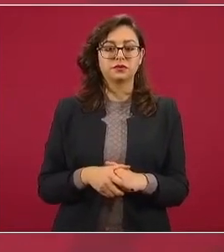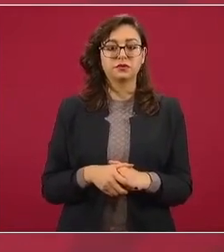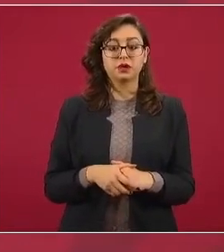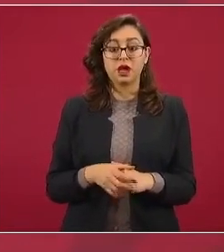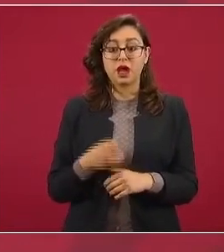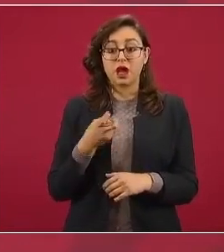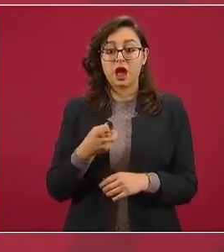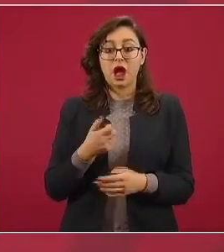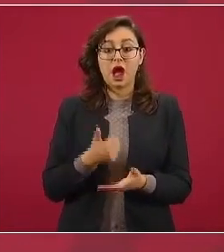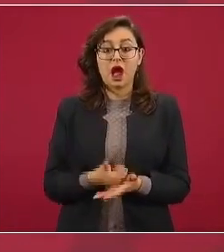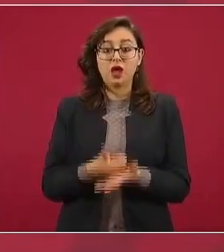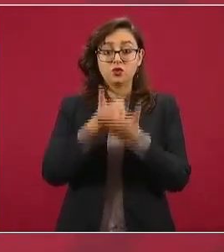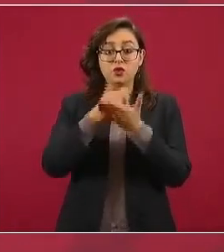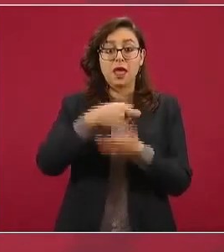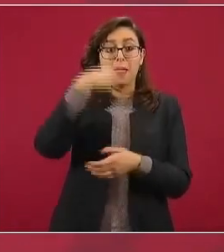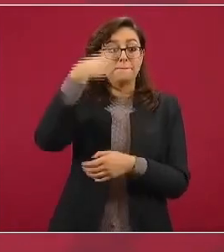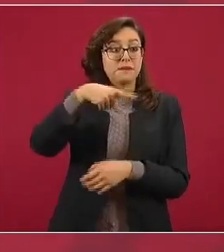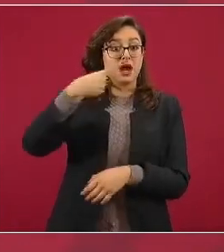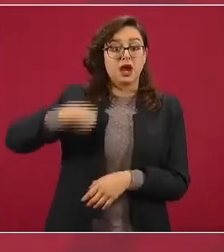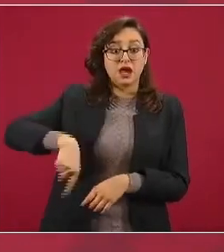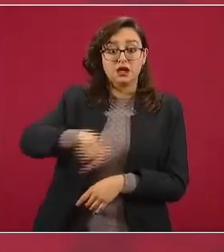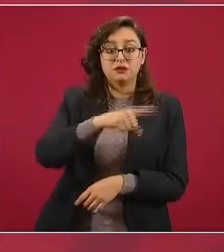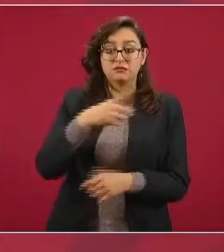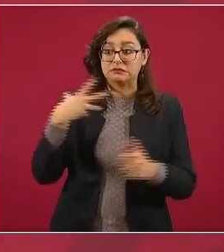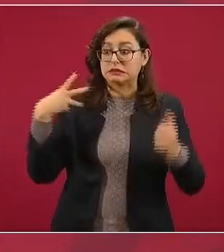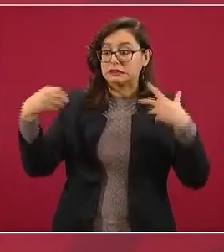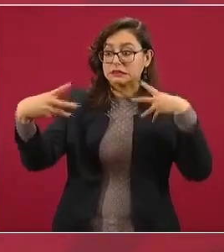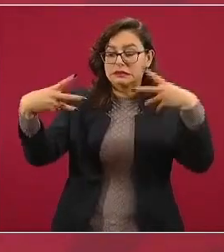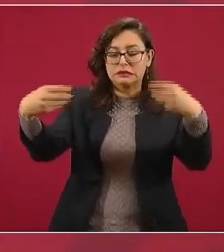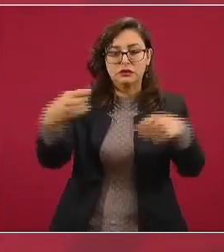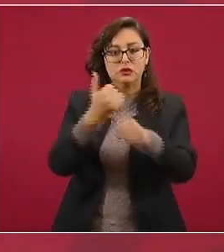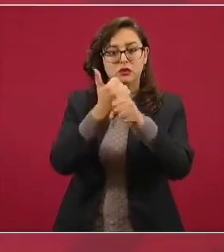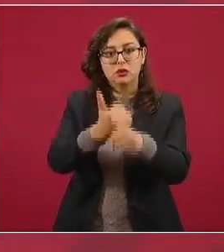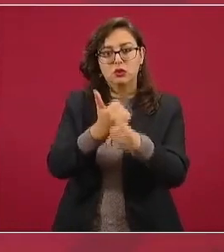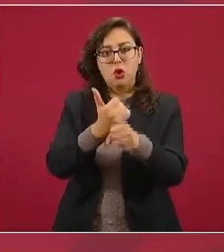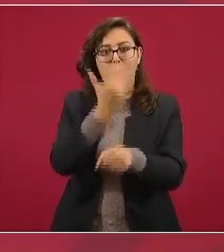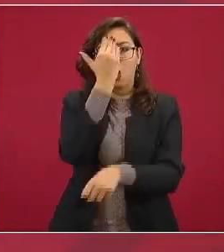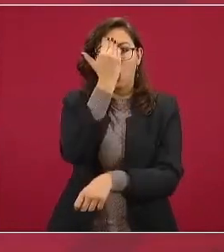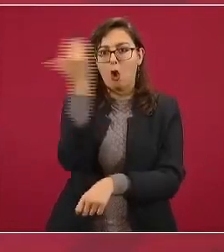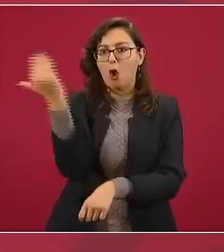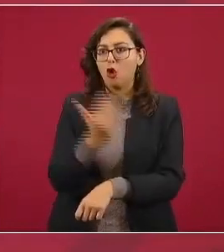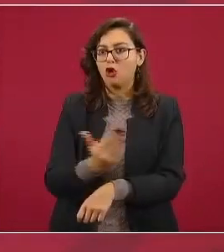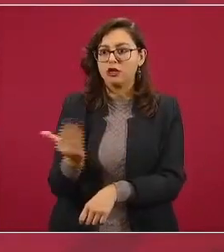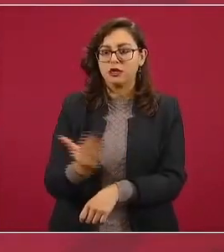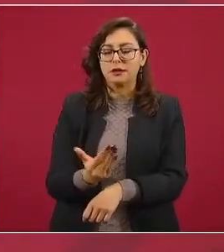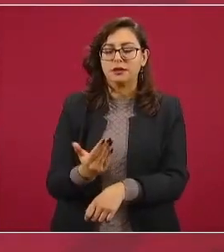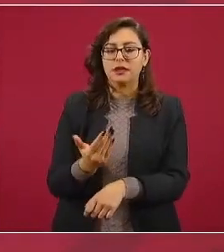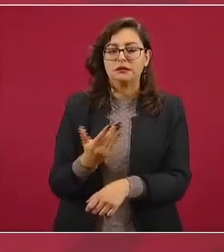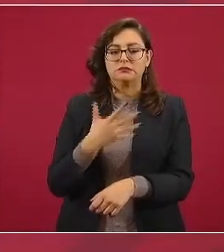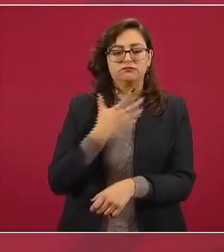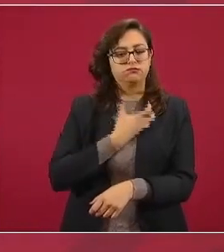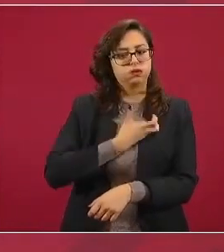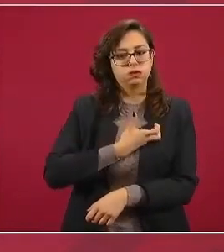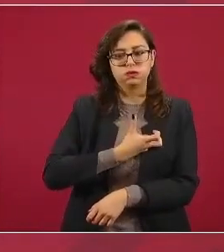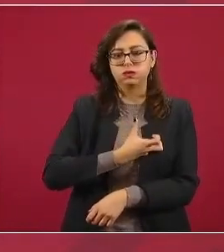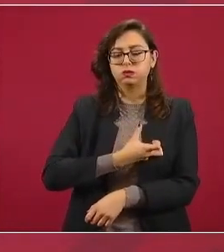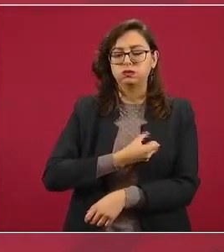saliendo de esta pesadilla, de esta situación tan dolorosa